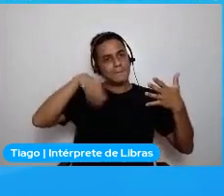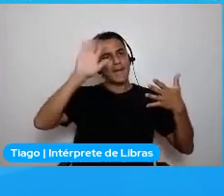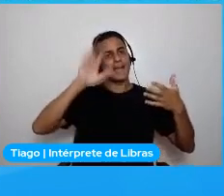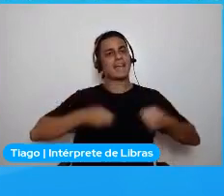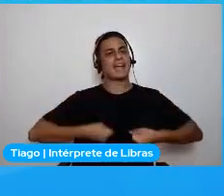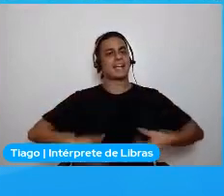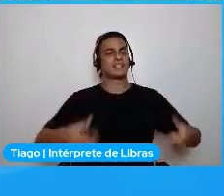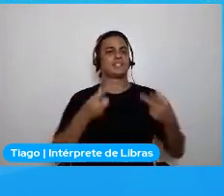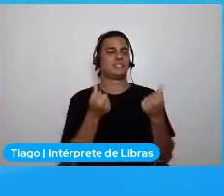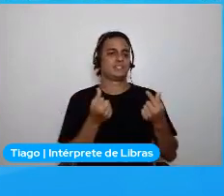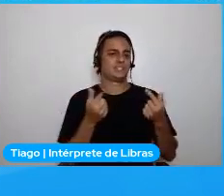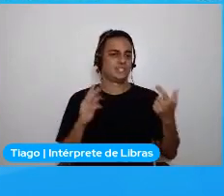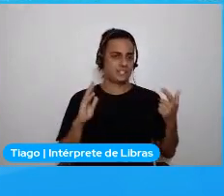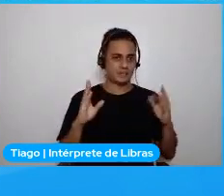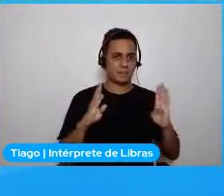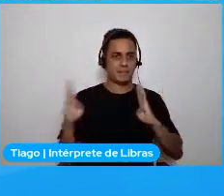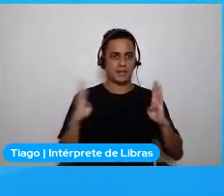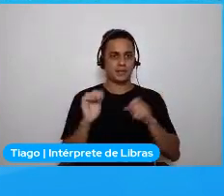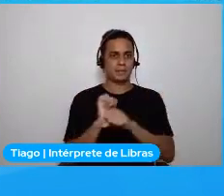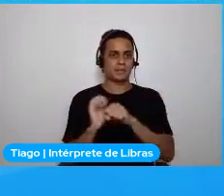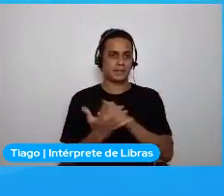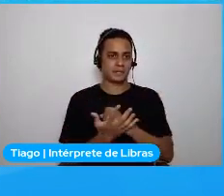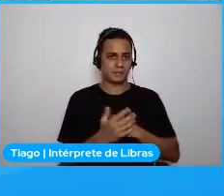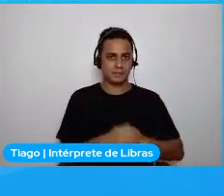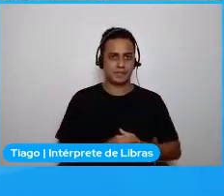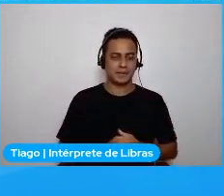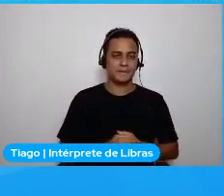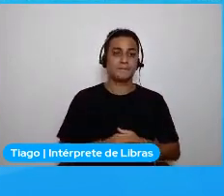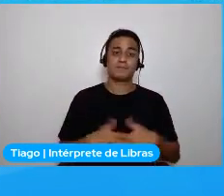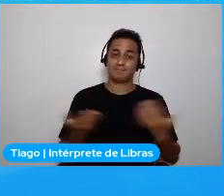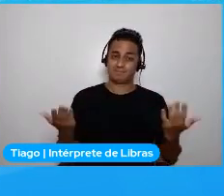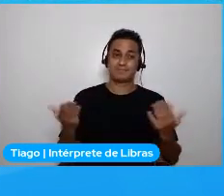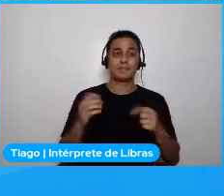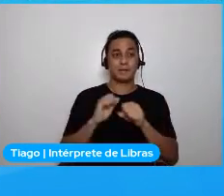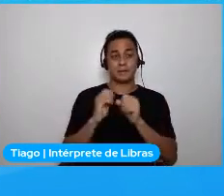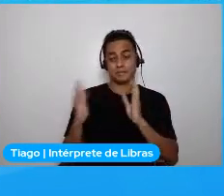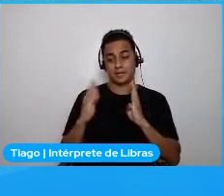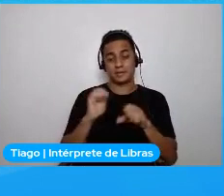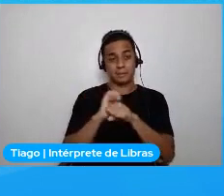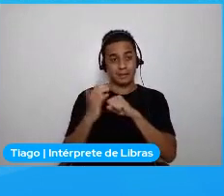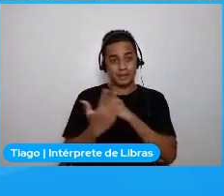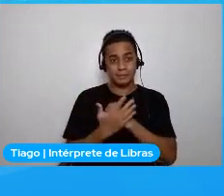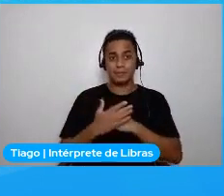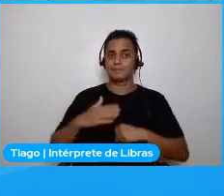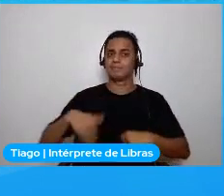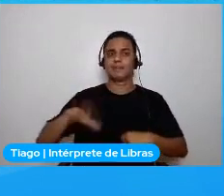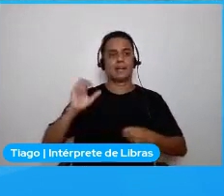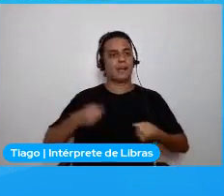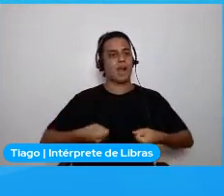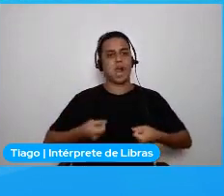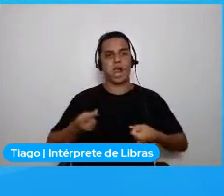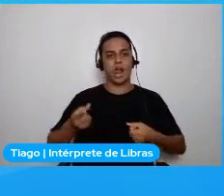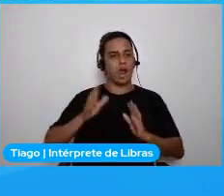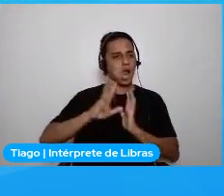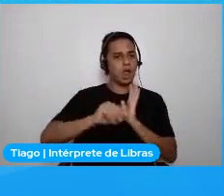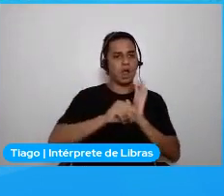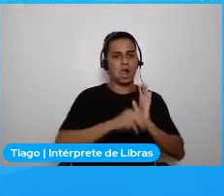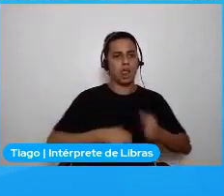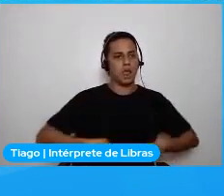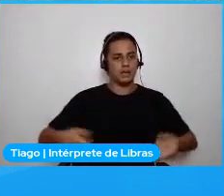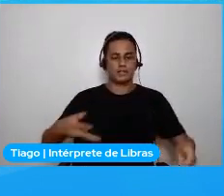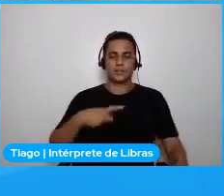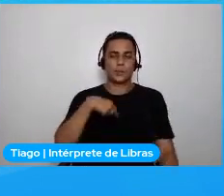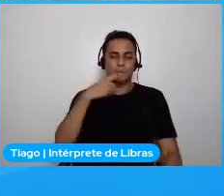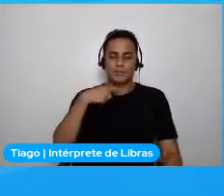Que durante la pandemia, pues, la corrupción se nos llevó la plata. Ahí sí, no hay cómo negarlo,